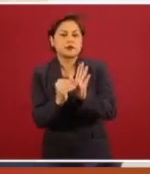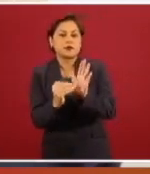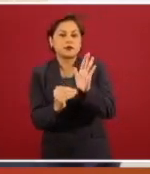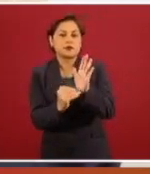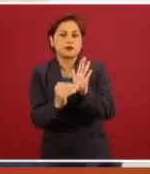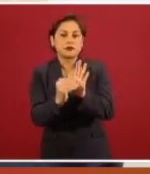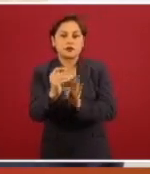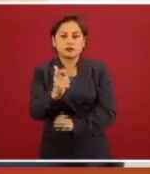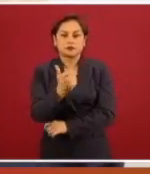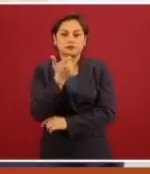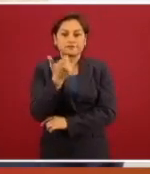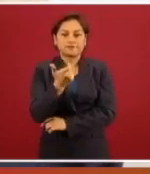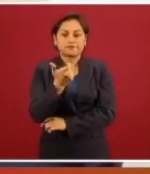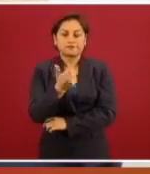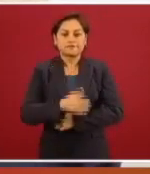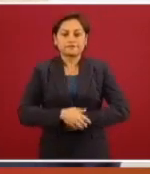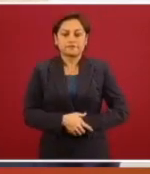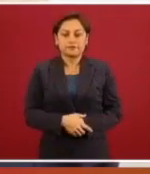339 mil millones de pesos.